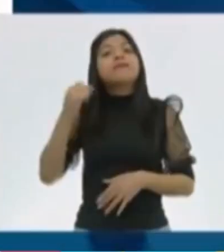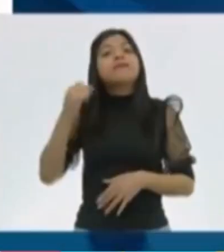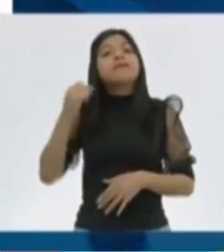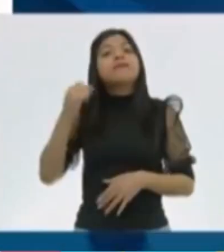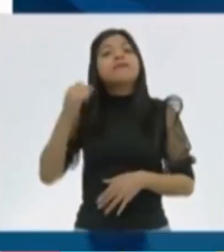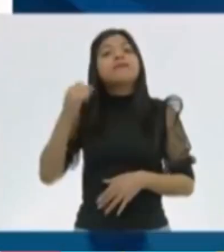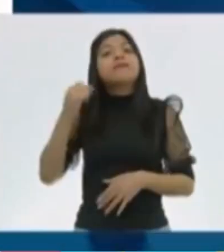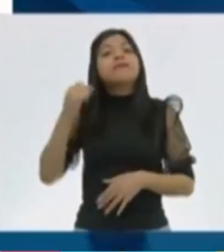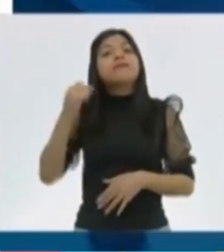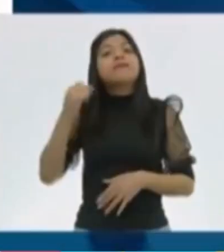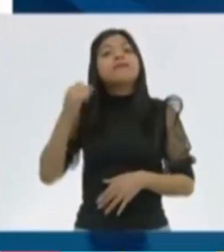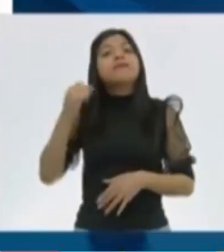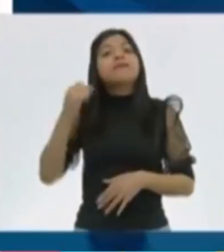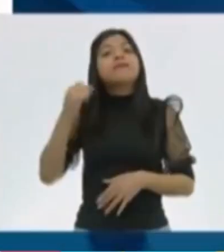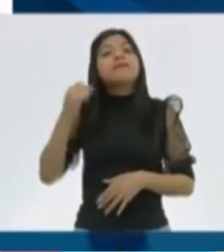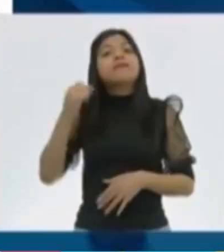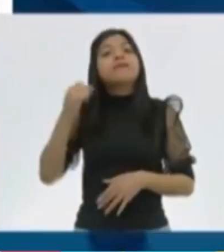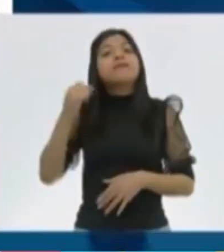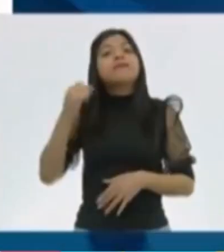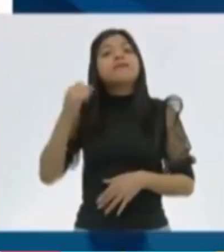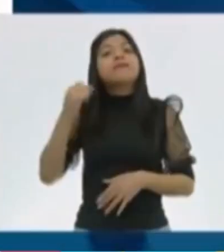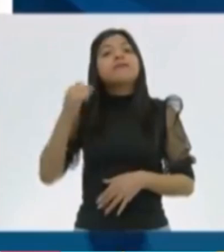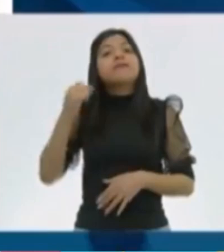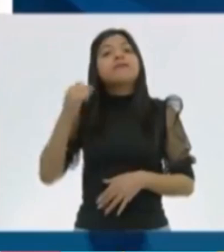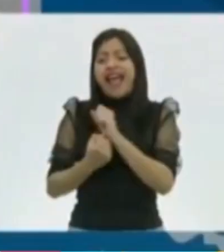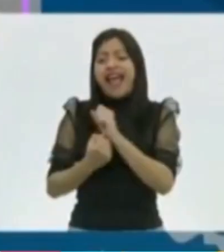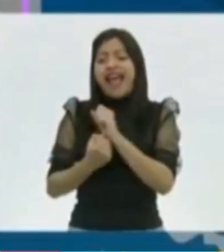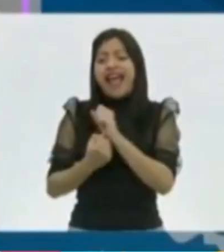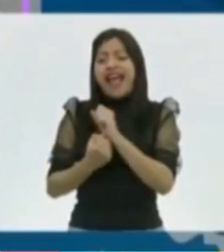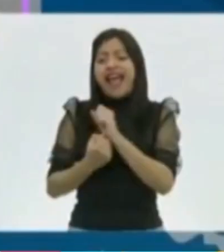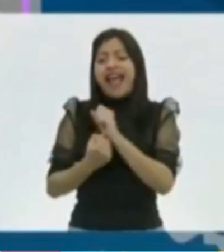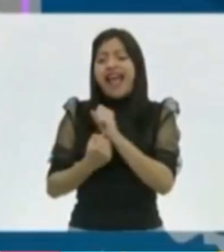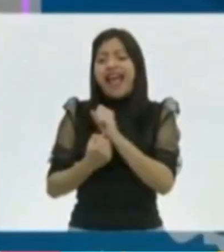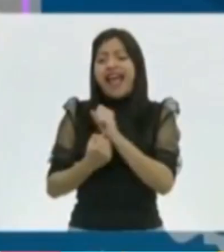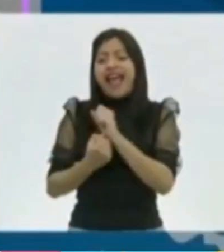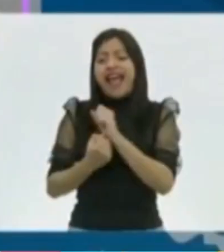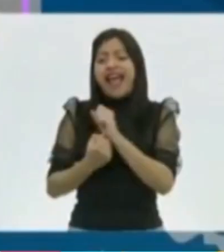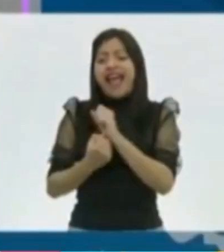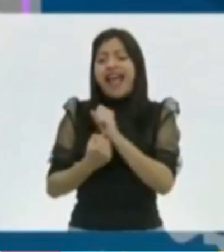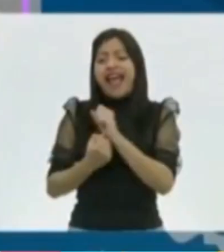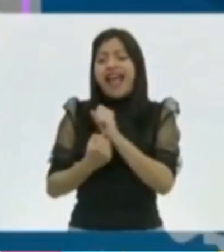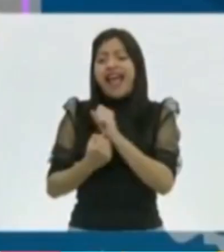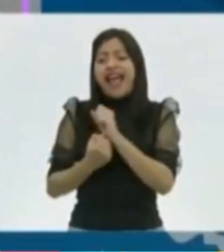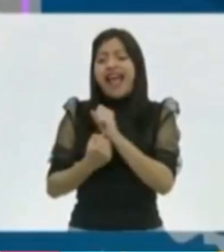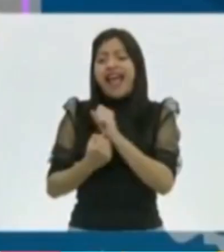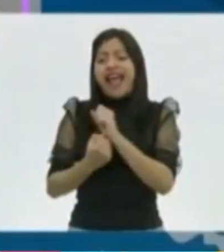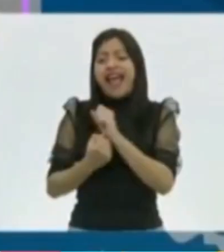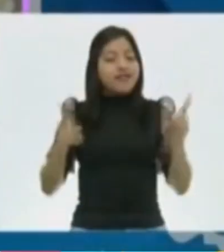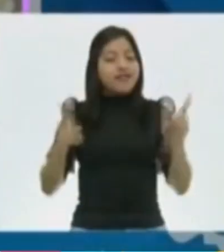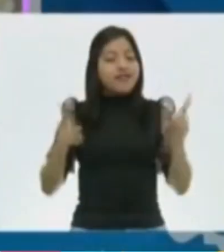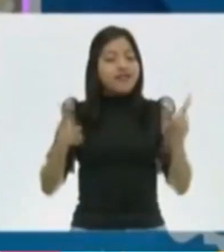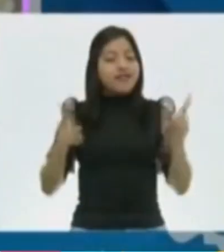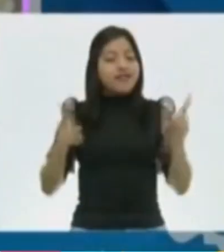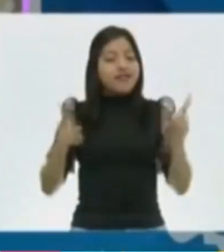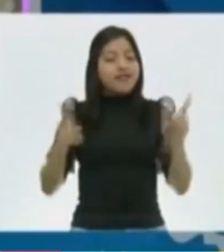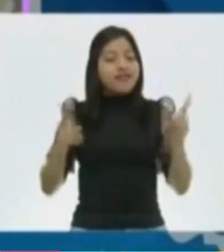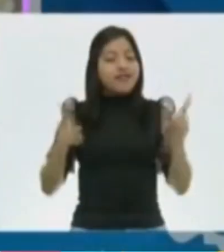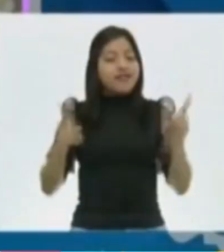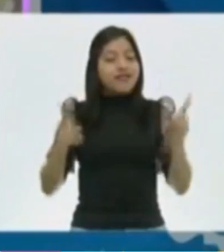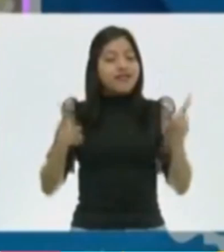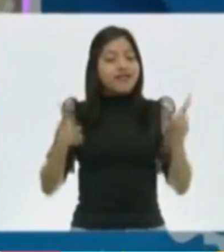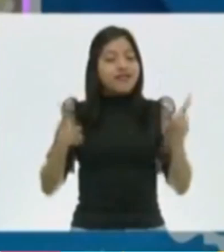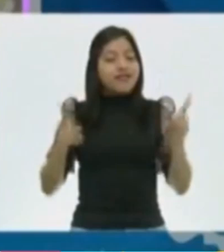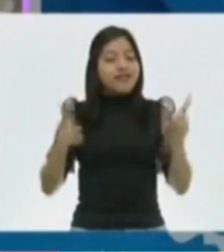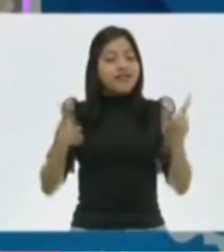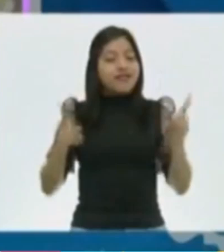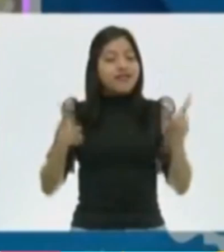seres vivos hemos desarrollado funciones de reproducción para poder sobrevivir. Los machos tienen características diferentes a las hembras. Los machos tienen conductas